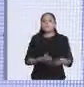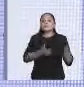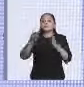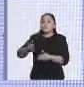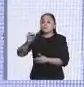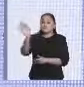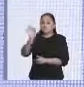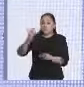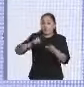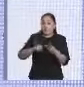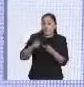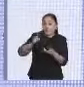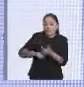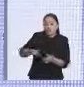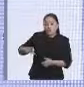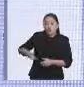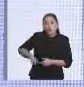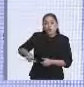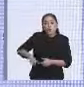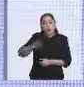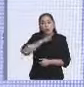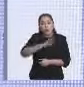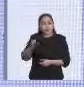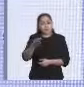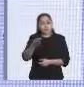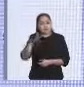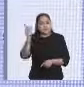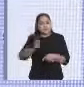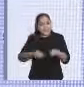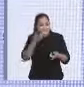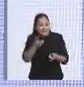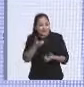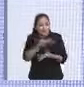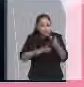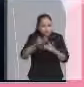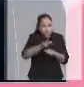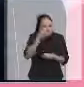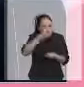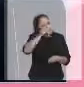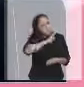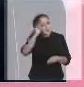las transacciones del gobierno, como ya lo han hecho muchos países. Tercero,